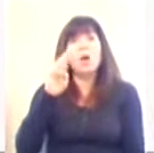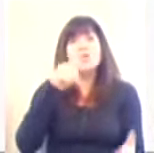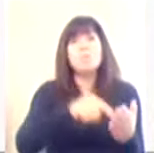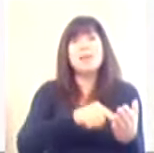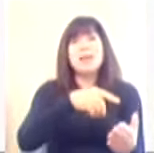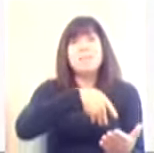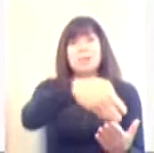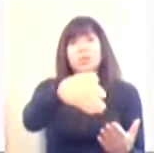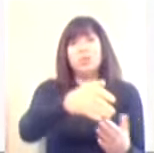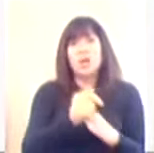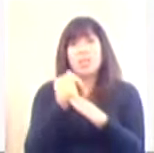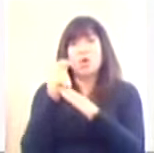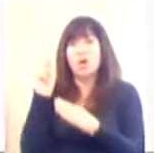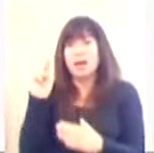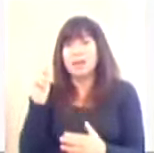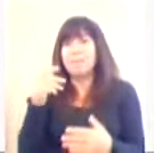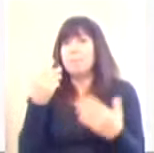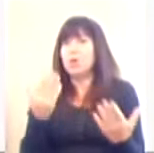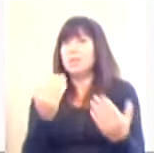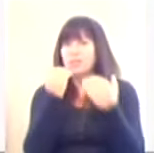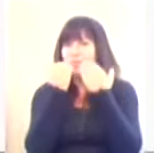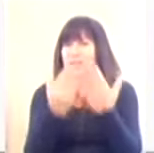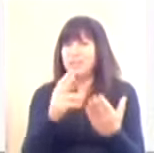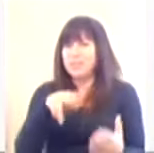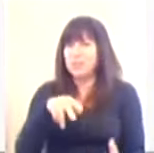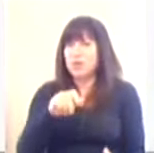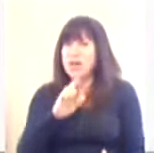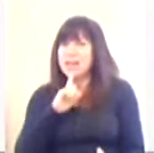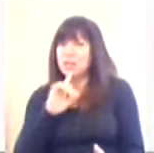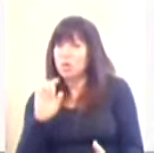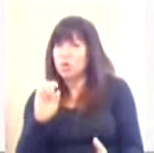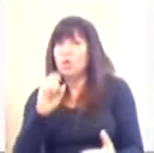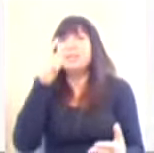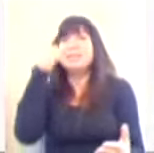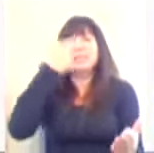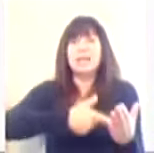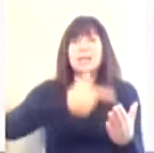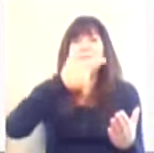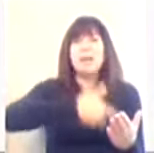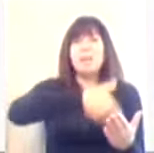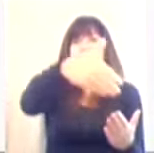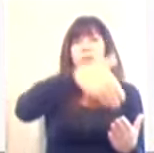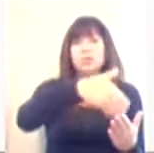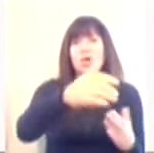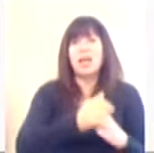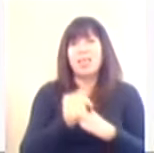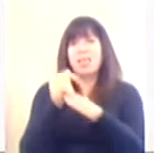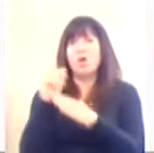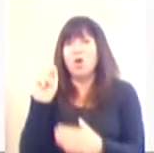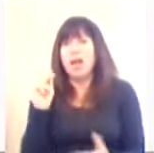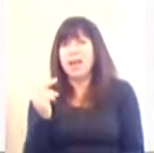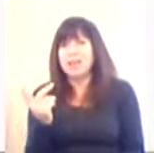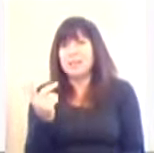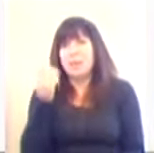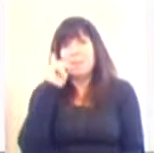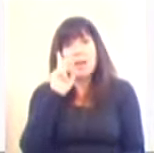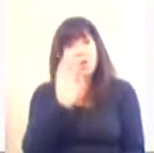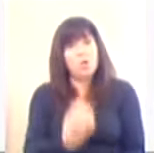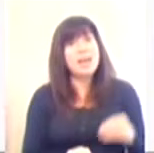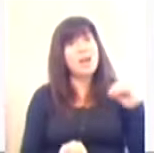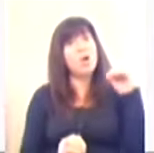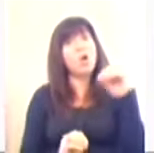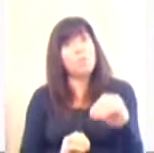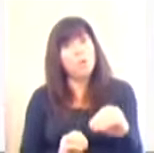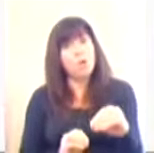y por lo tanto el beneficio neto sería de 7.000 millones de dólares. Pero incorporar a la carbono neutralidad